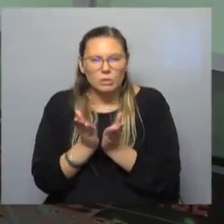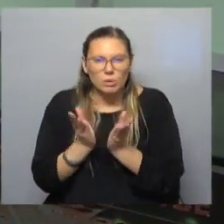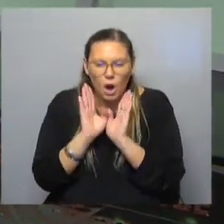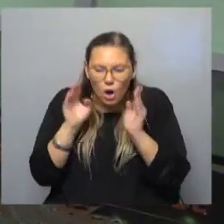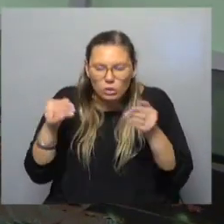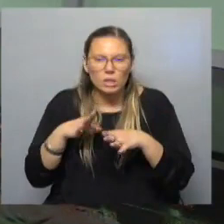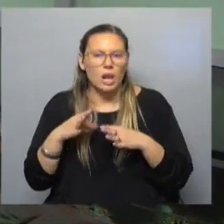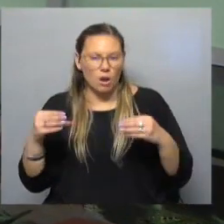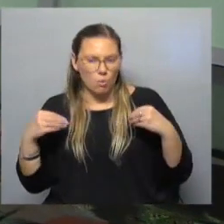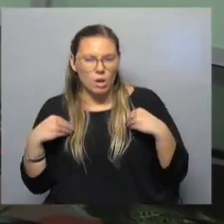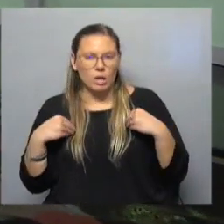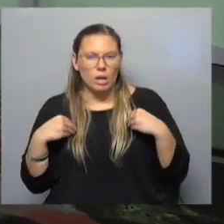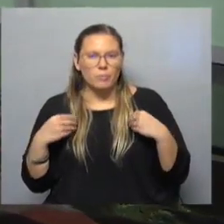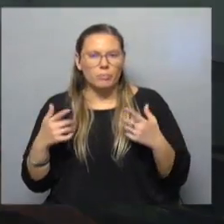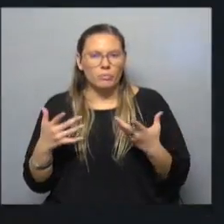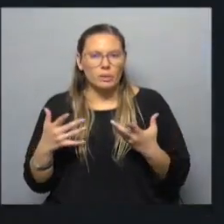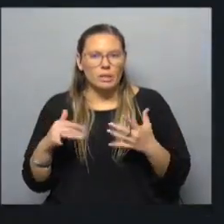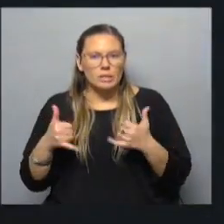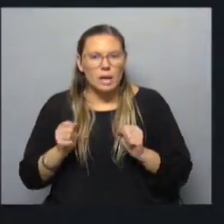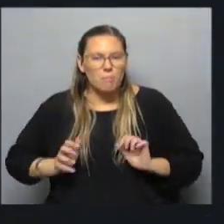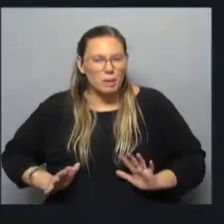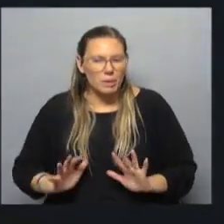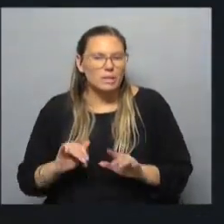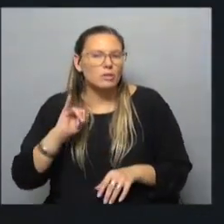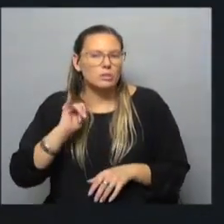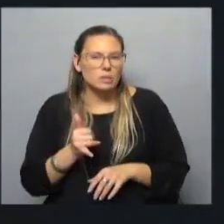la escuela. Como que ella se venía preparando